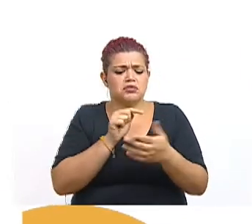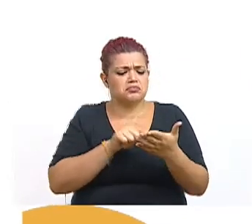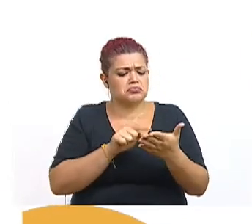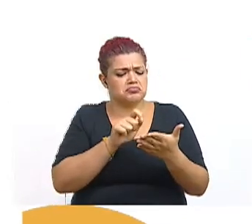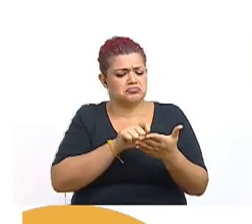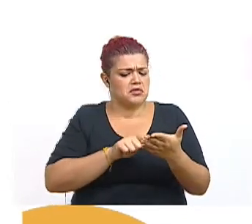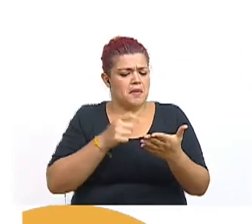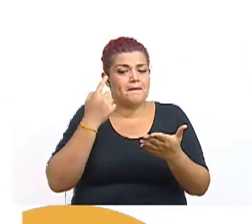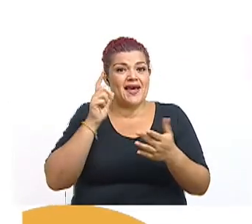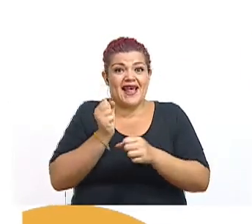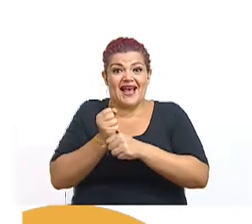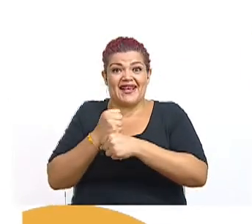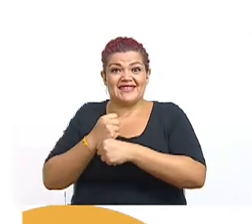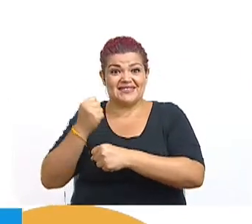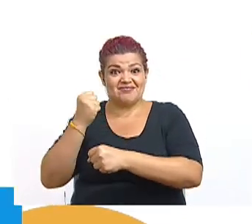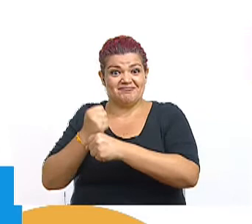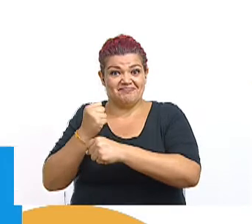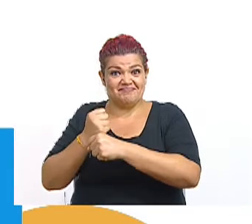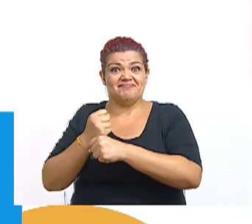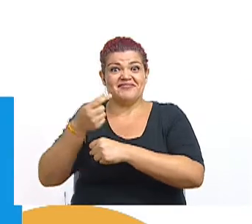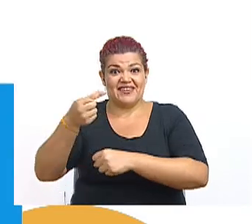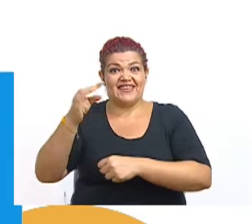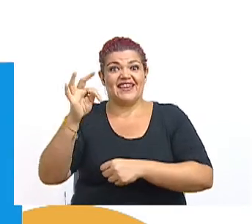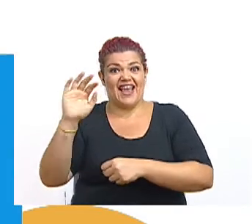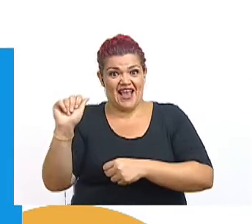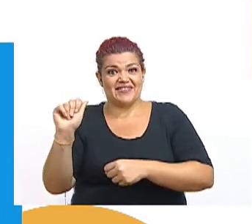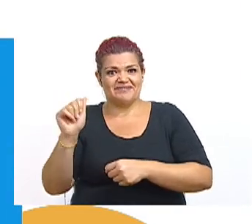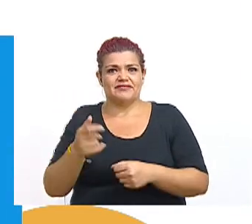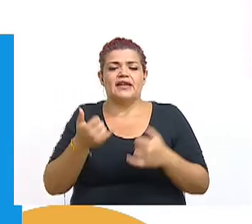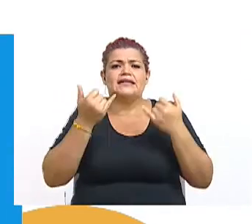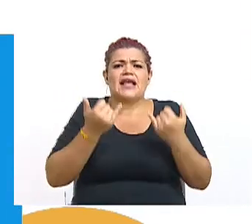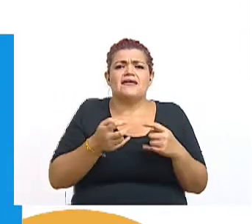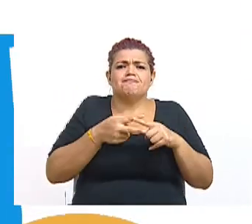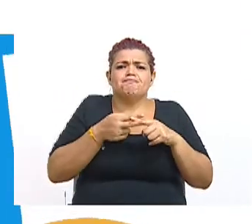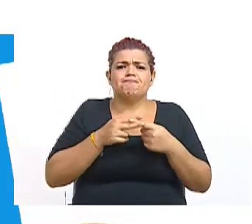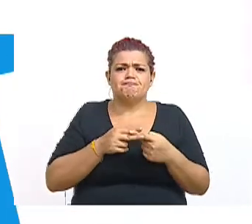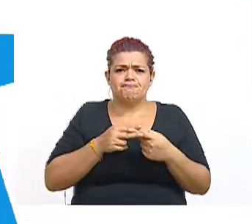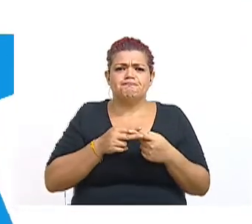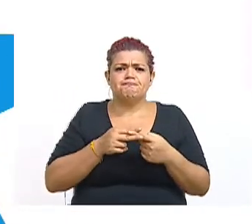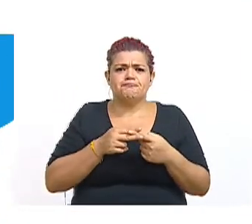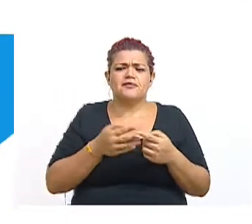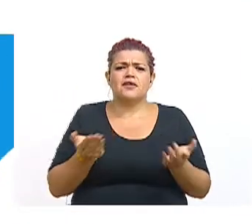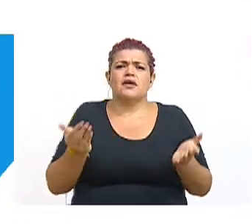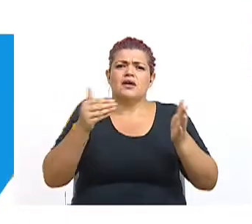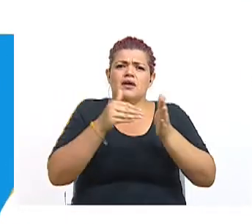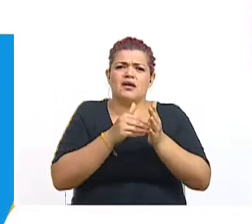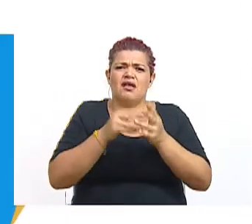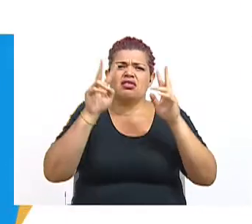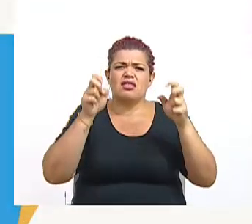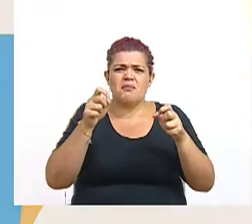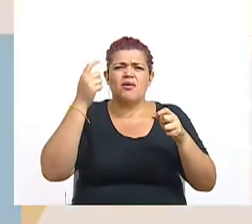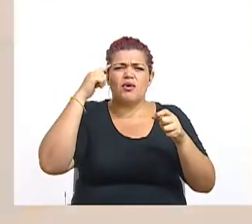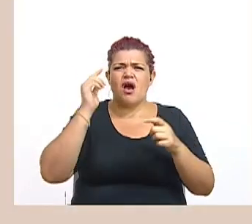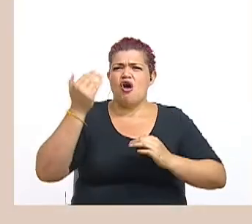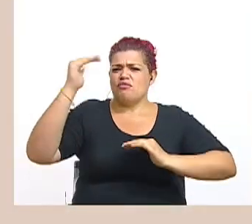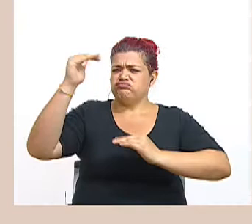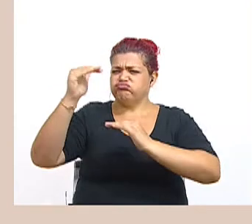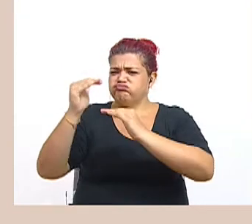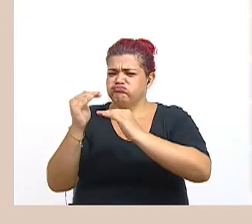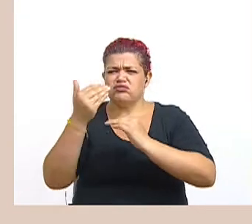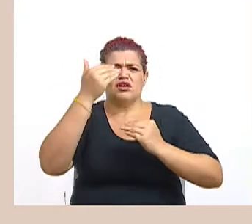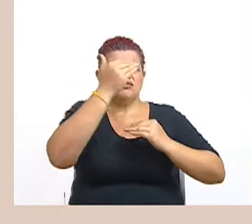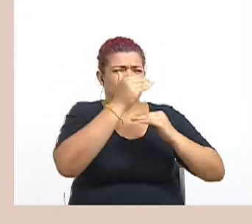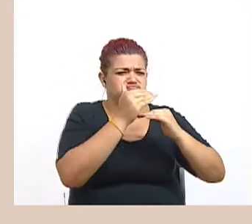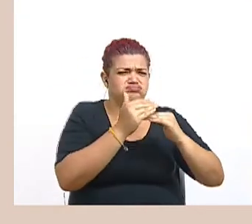esas guías de trabajo autónomo. ¿Qué les parece si empezamos? Volvamos al tema de la huella ecológica. Digamos, ¿qué